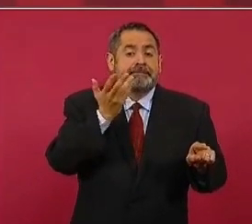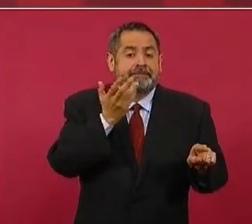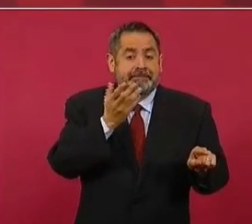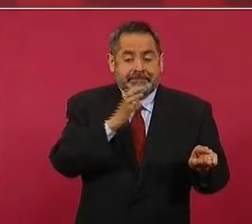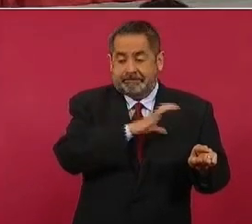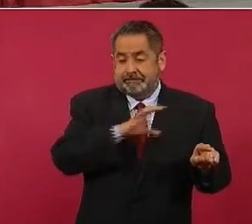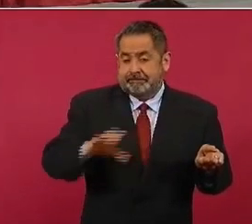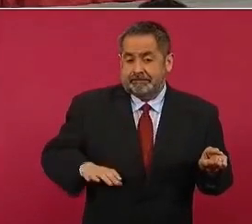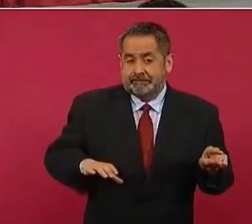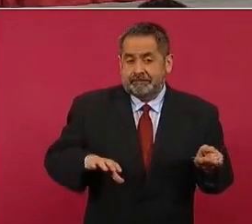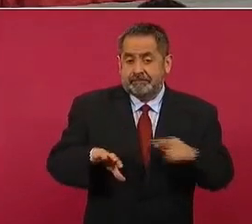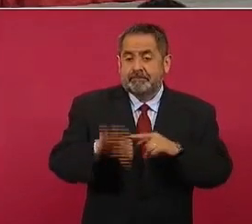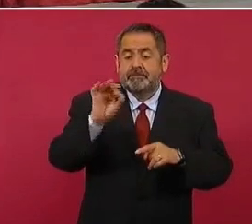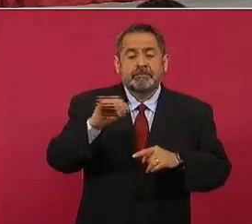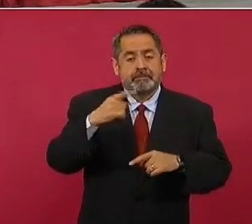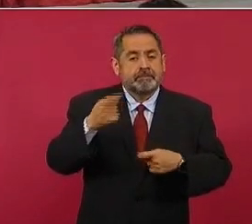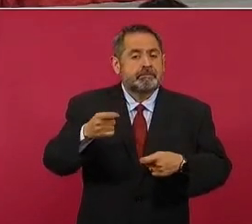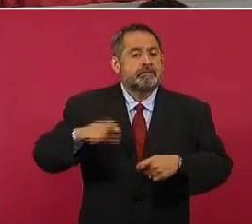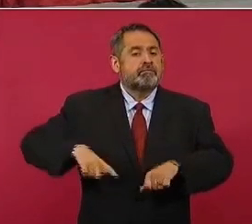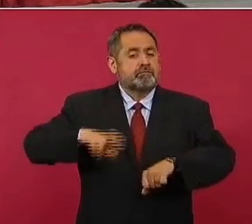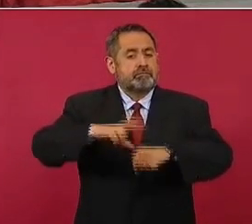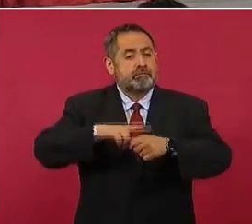candidato a gobernador en Veracruz,